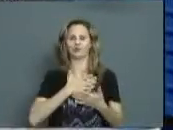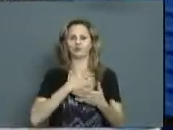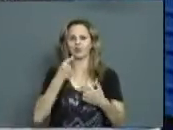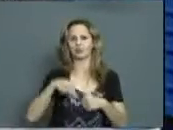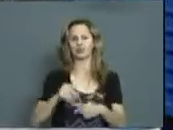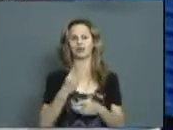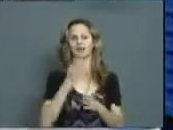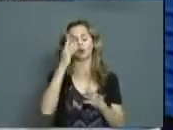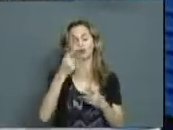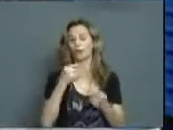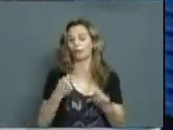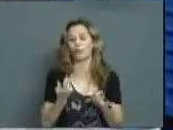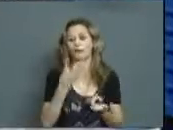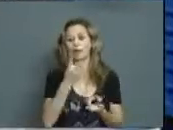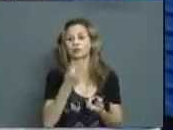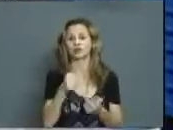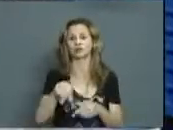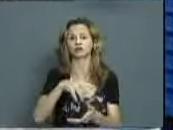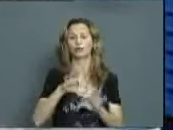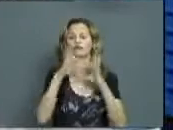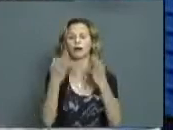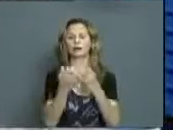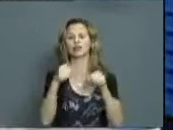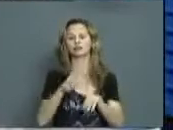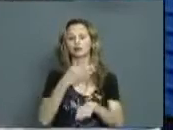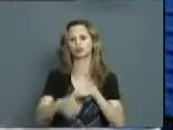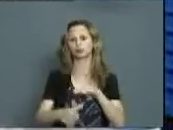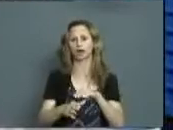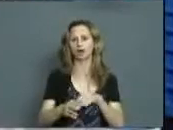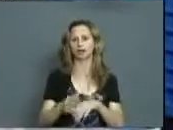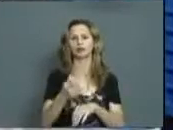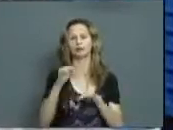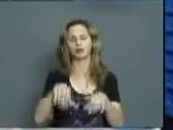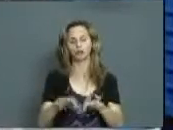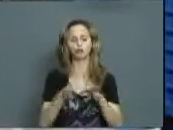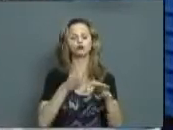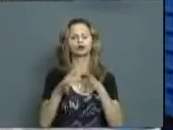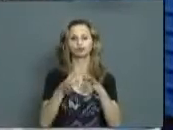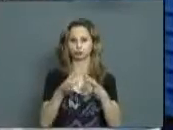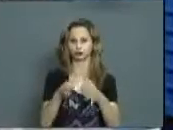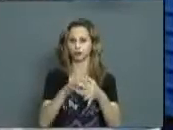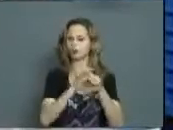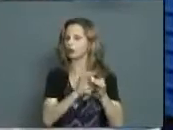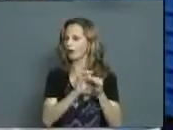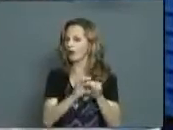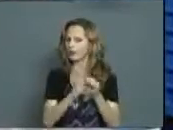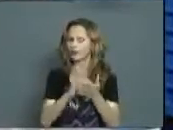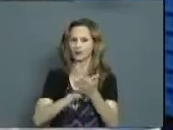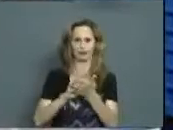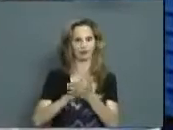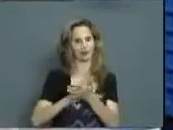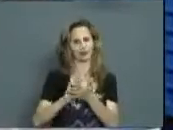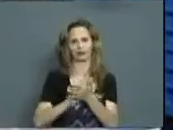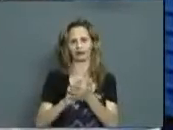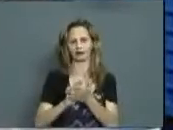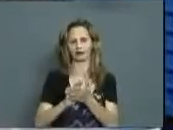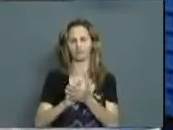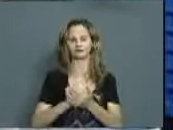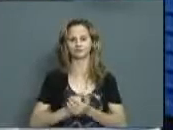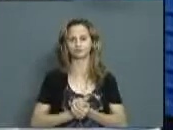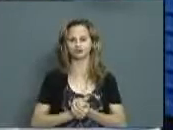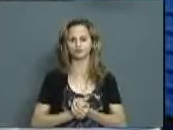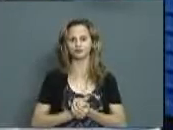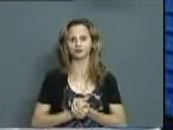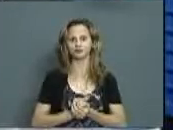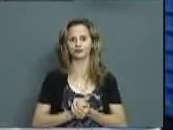su familiar y llegaron tarde al sistema, y así todo la vacuna funcionó porque no fueron a la terapia intensiva y no tuvimos, por supuesto, ningún fallecido que